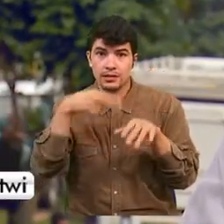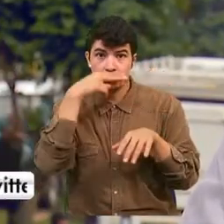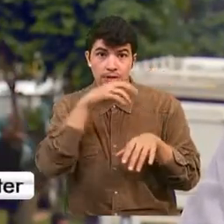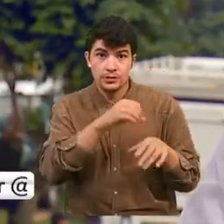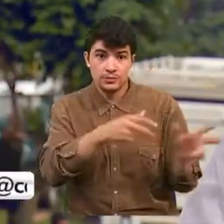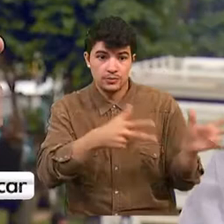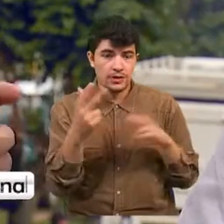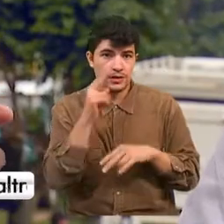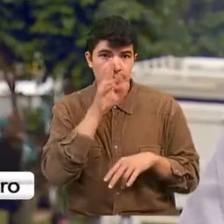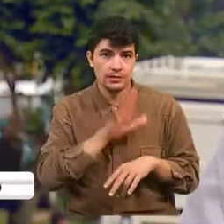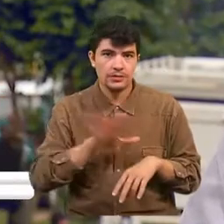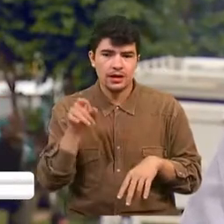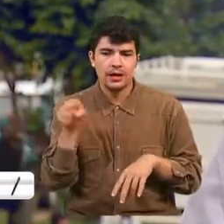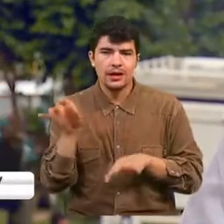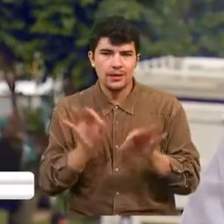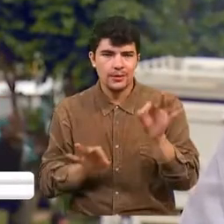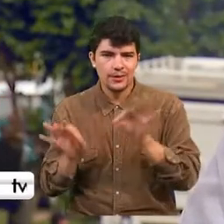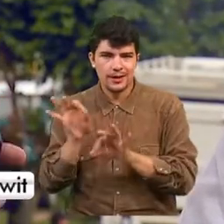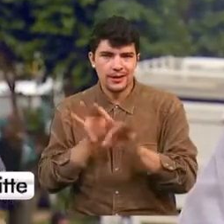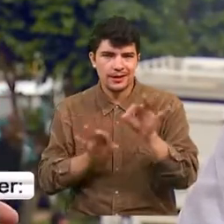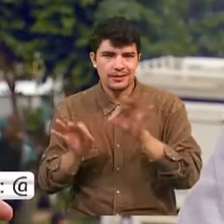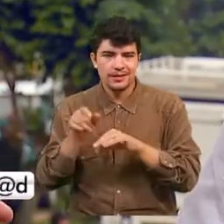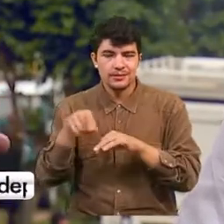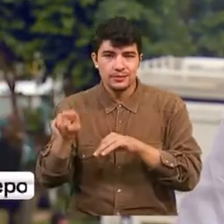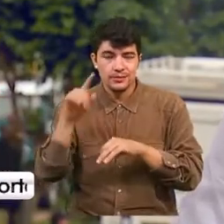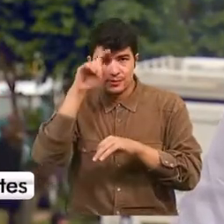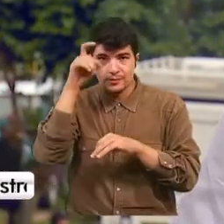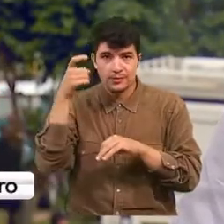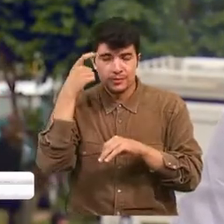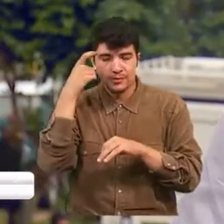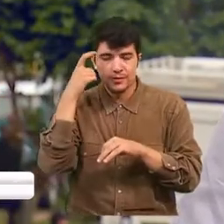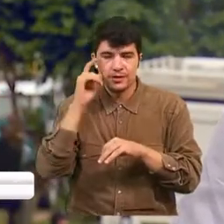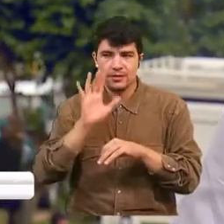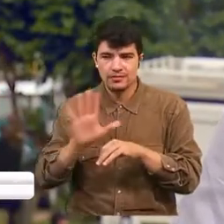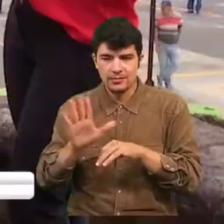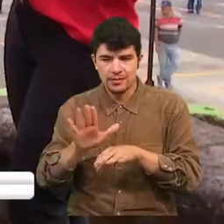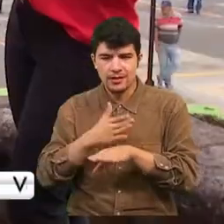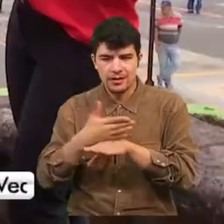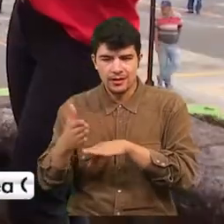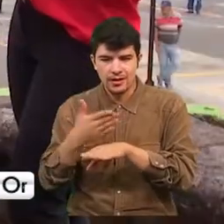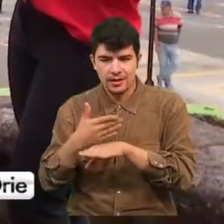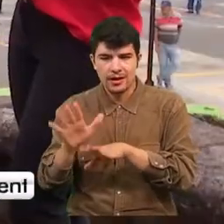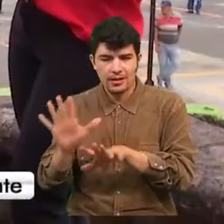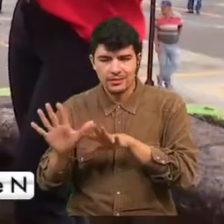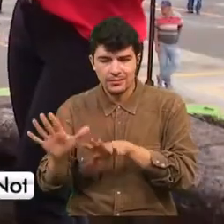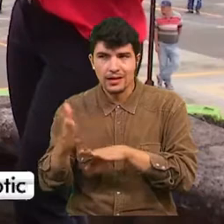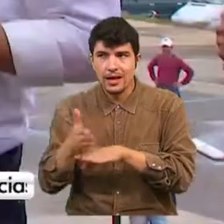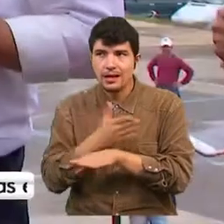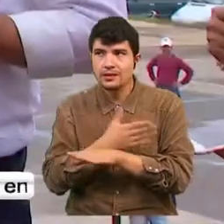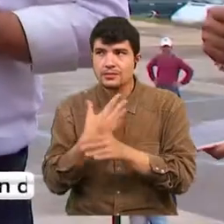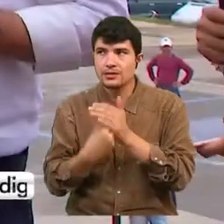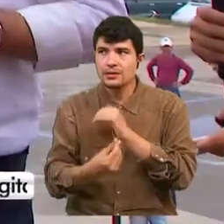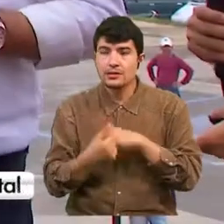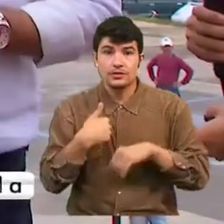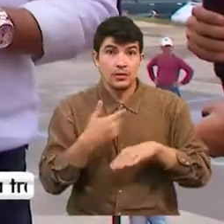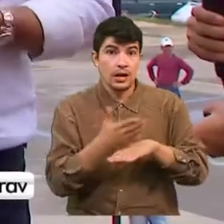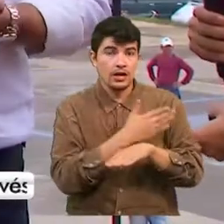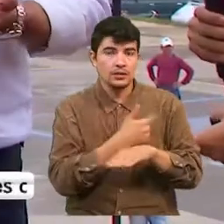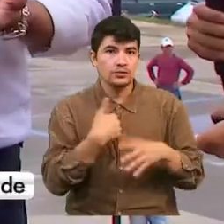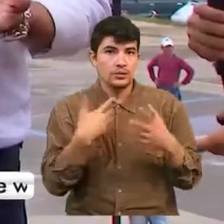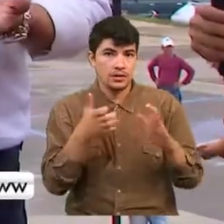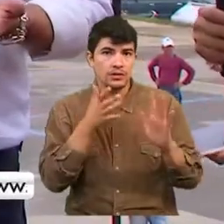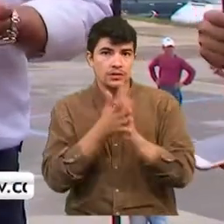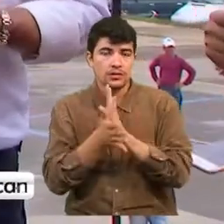niños de acá de Jesús María le han preparado al señor gobernador un bonito detalle, así que lo invitamos para que no se vaya y nos espere antes. Antes de eso, John,